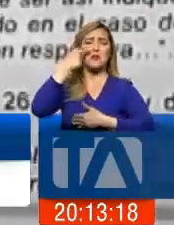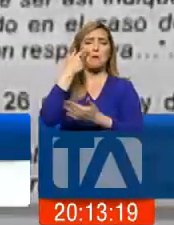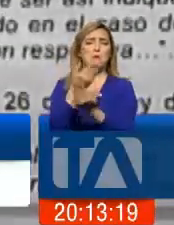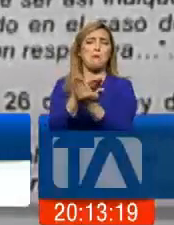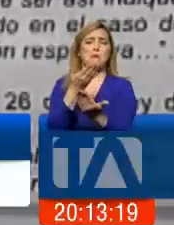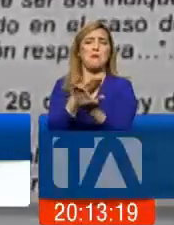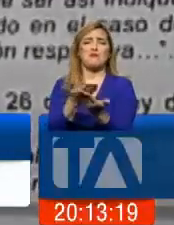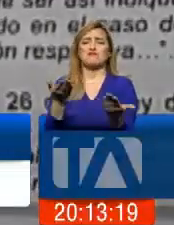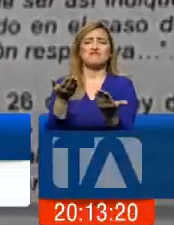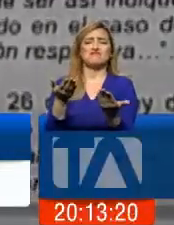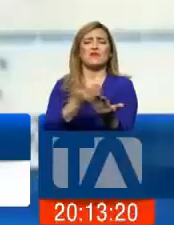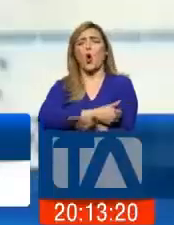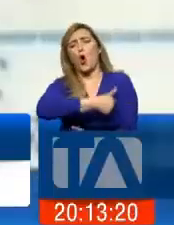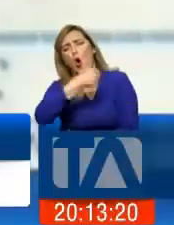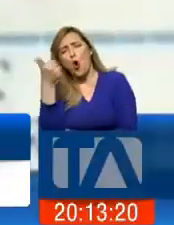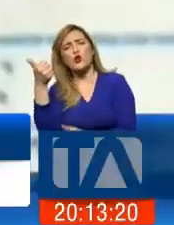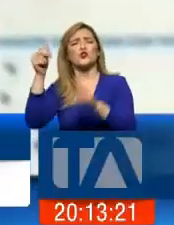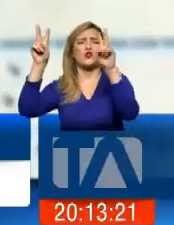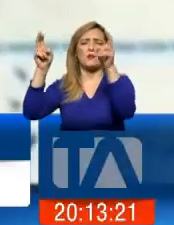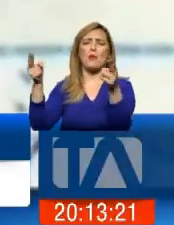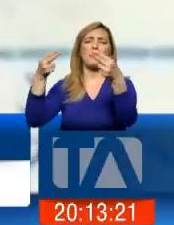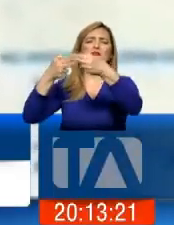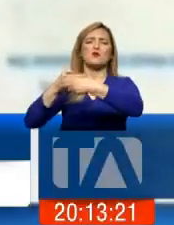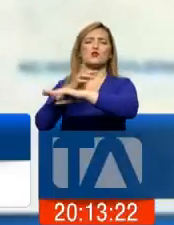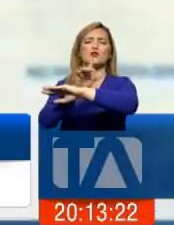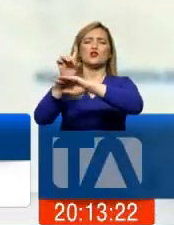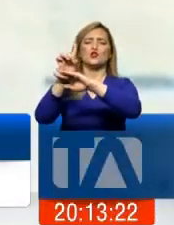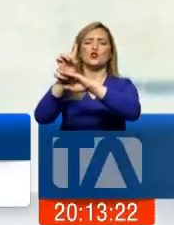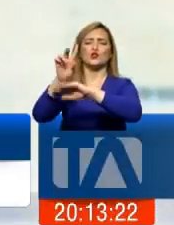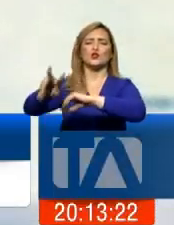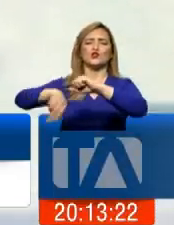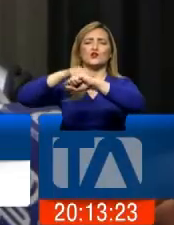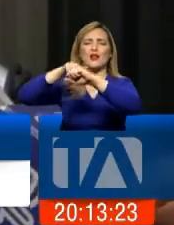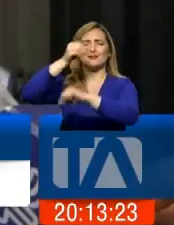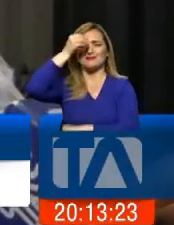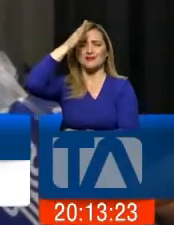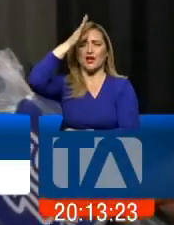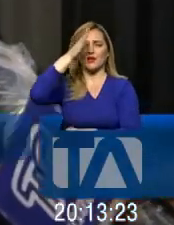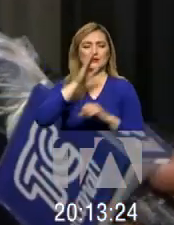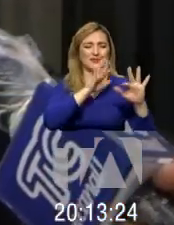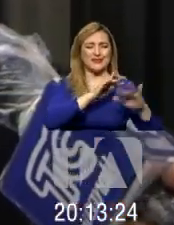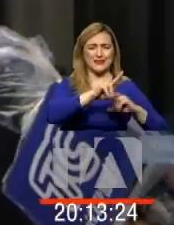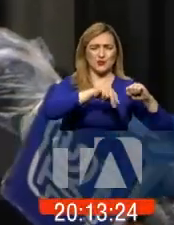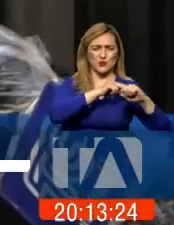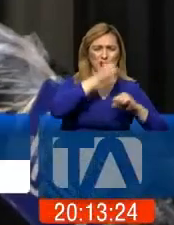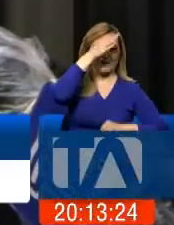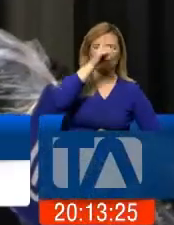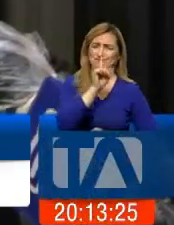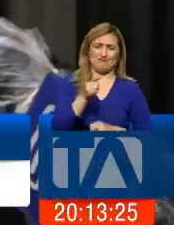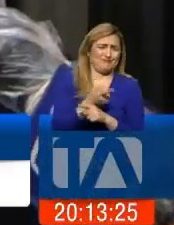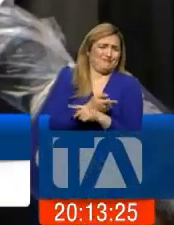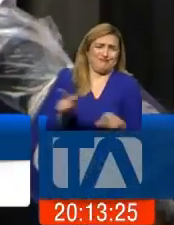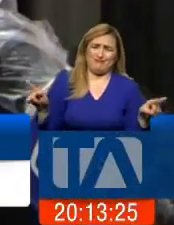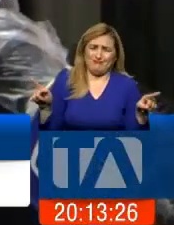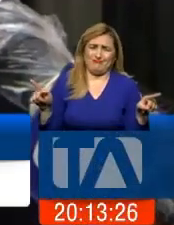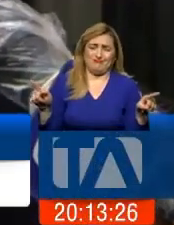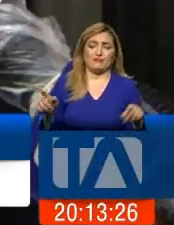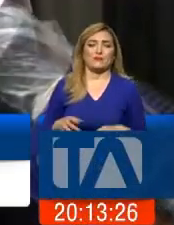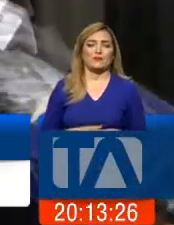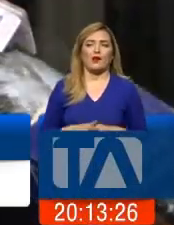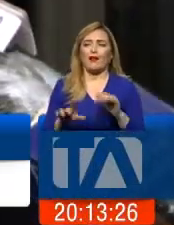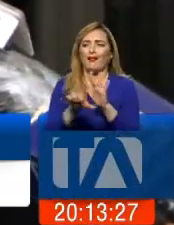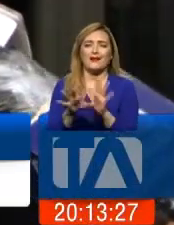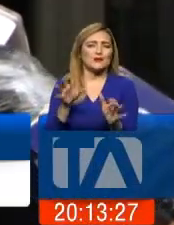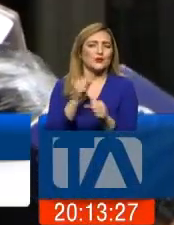de convicción son de la Dirección Nacional de Inteligencia, más no de la SENAIN. La desclasificación no se hizo de acuerdo a la Ley de Seguridad